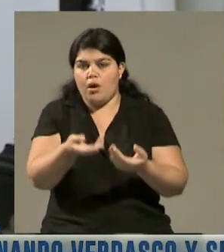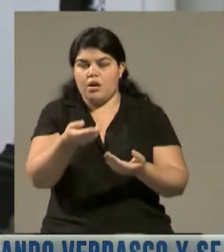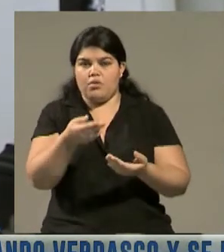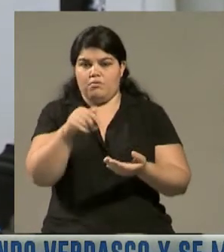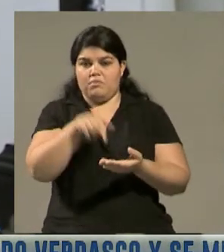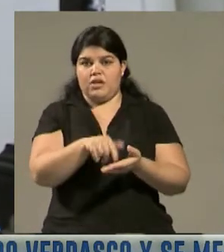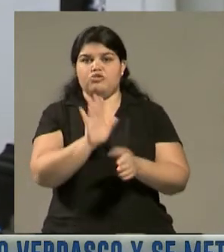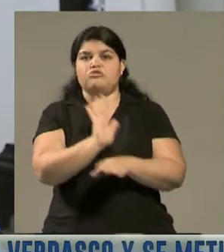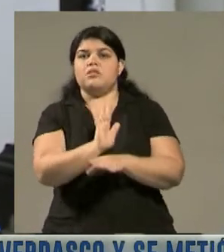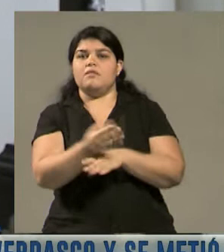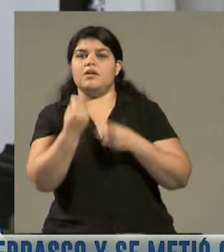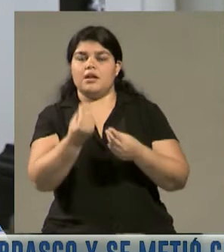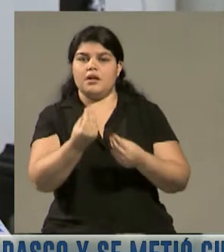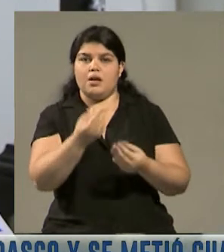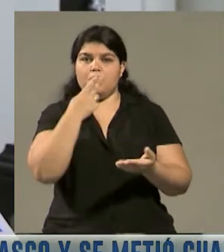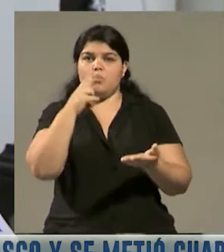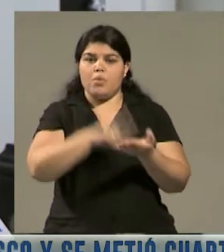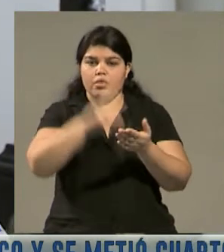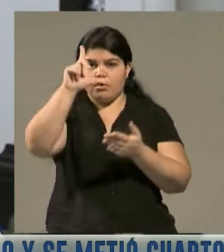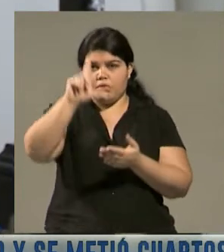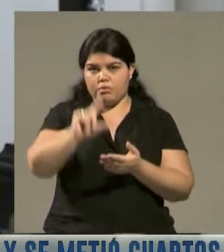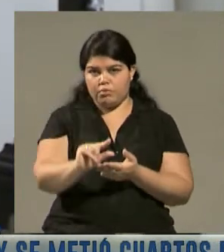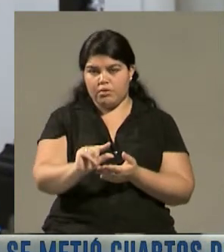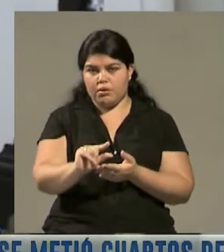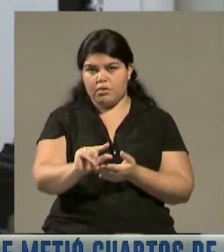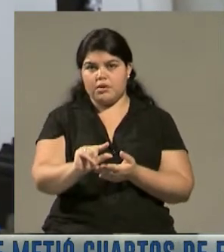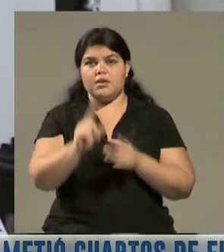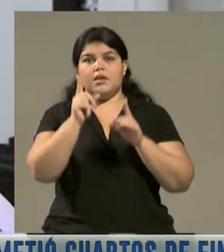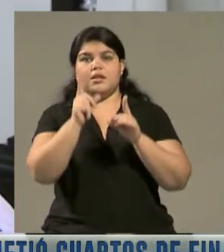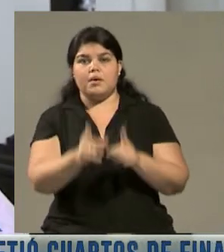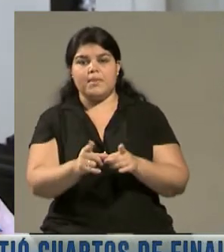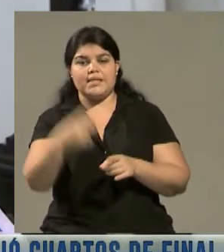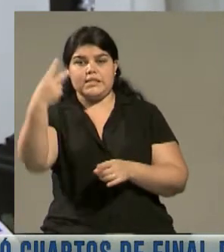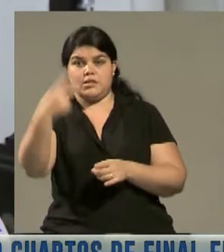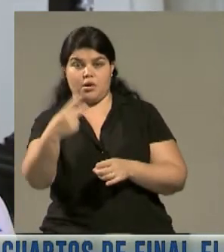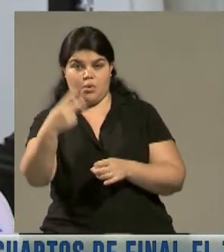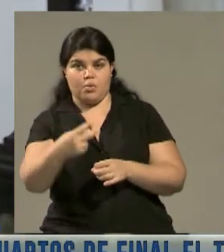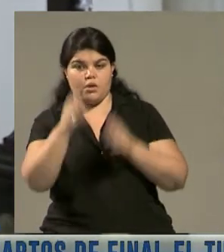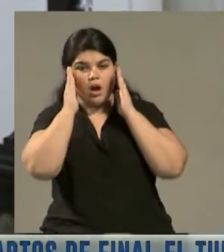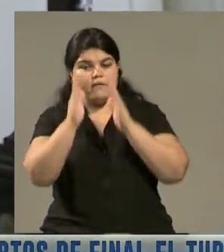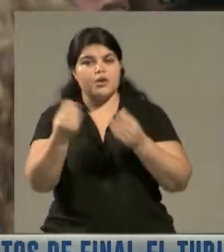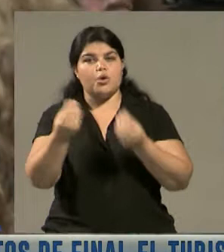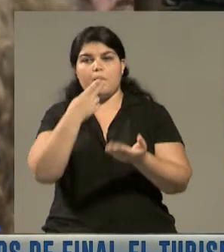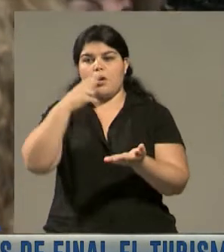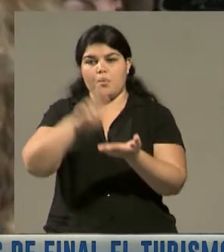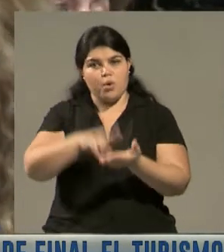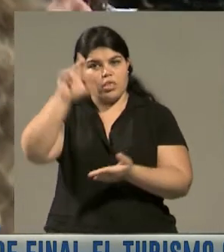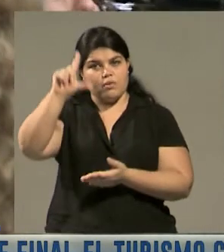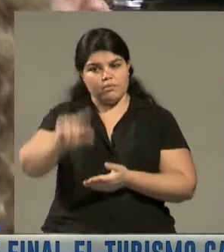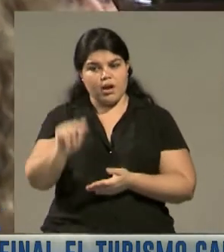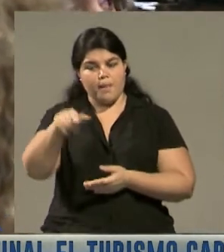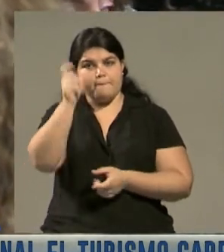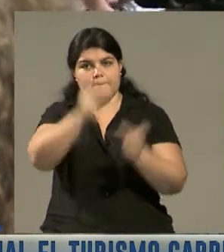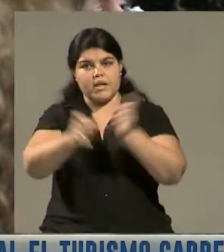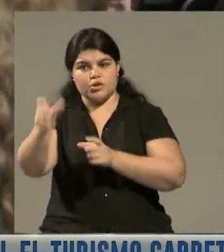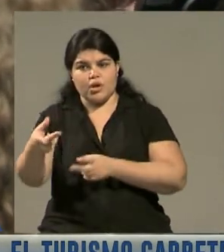porque empezamos antes con la reducción de impuestos. Y segundo, que vean cómo una reducción de impuestos hace que la gente tenga más